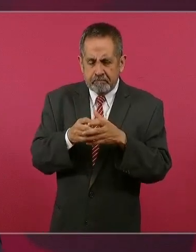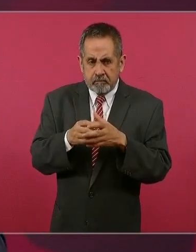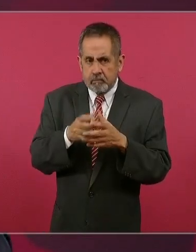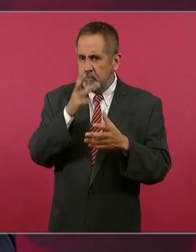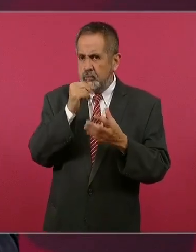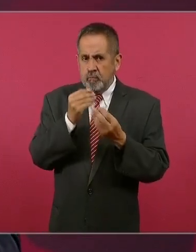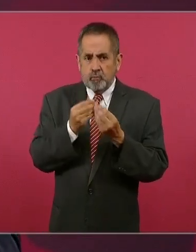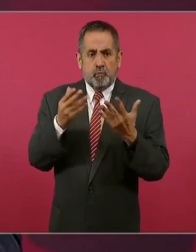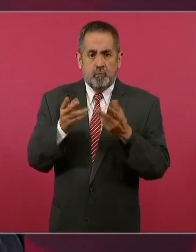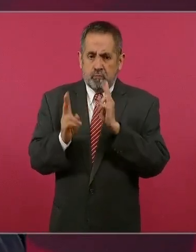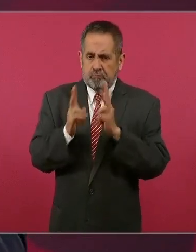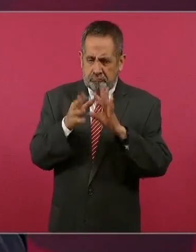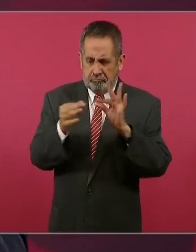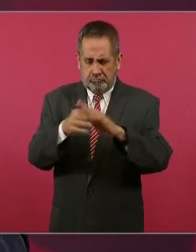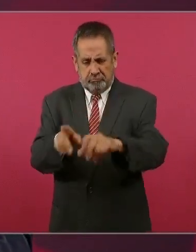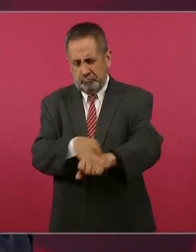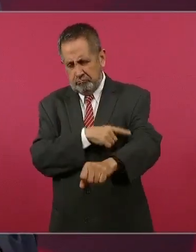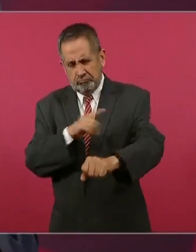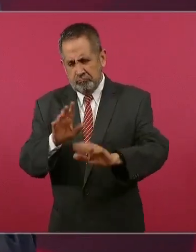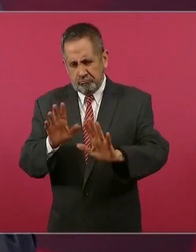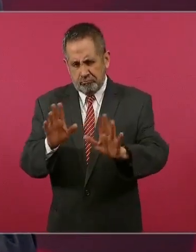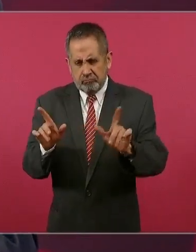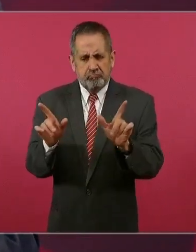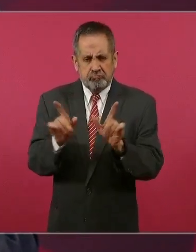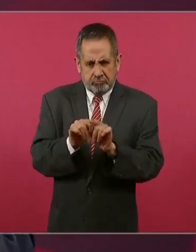eso, por eso